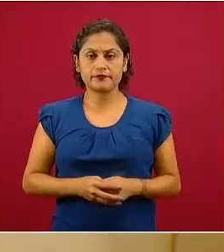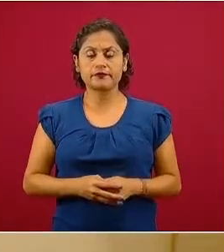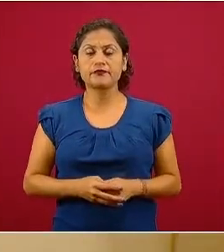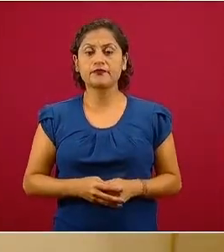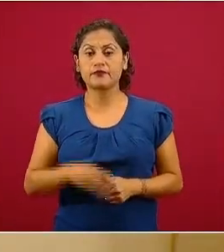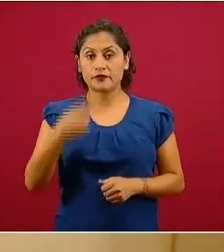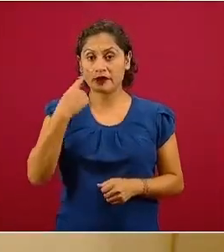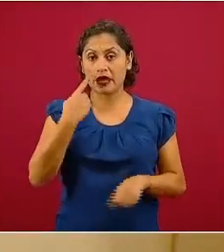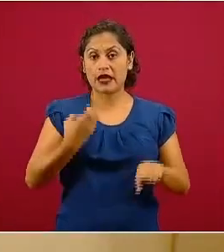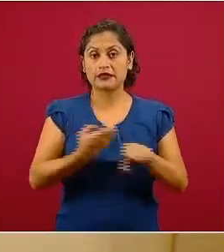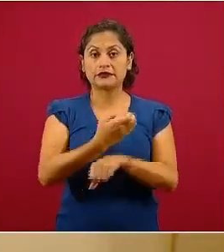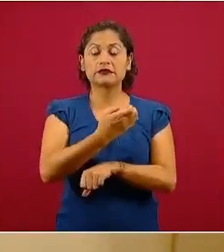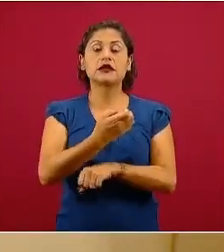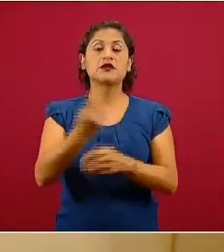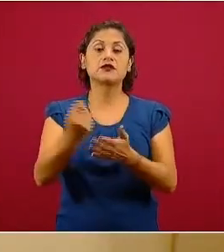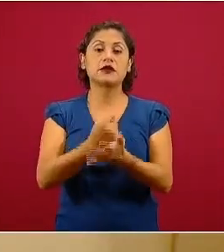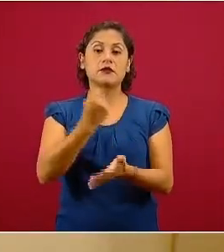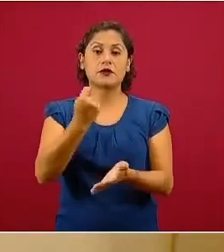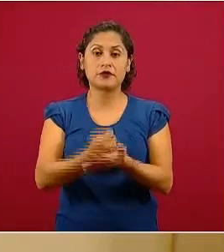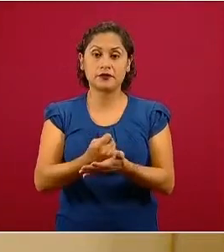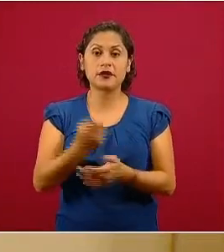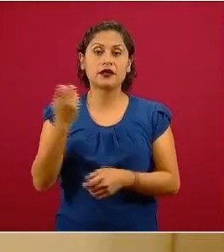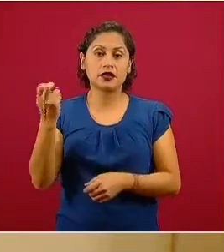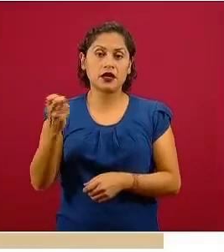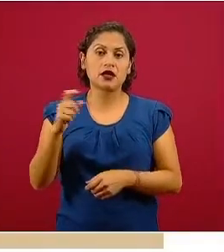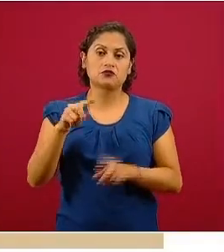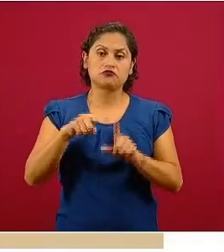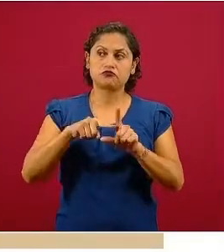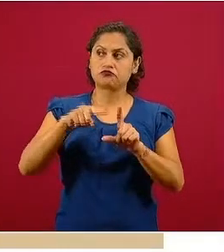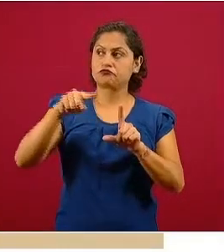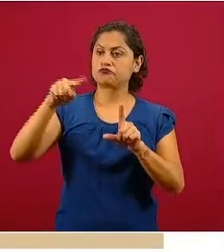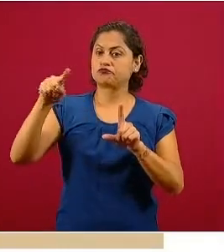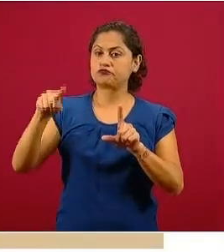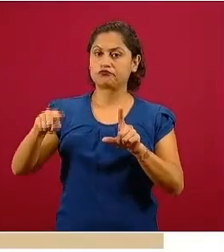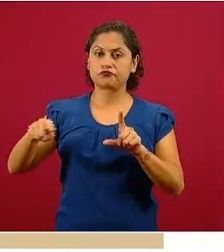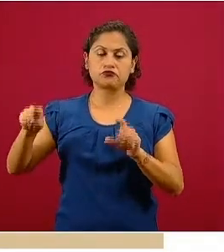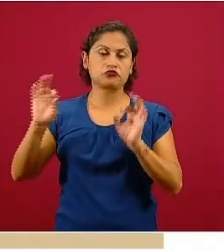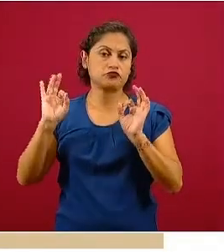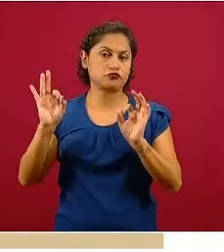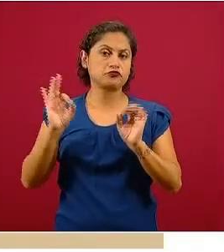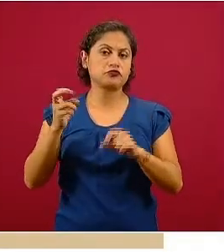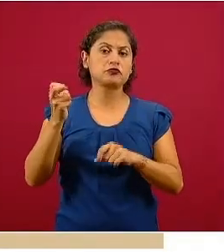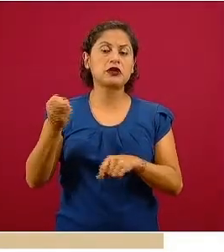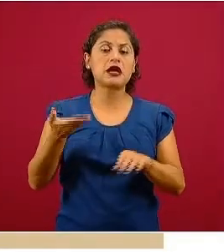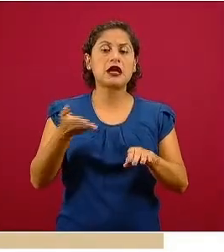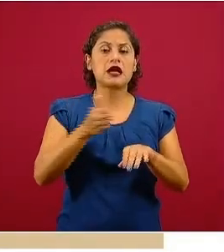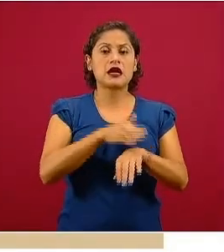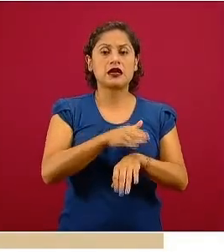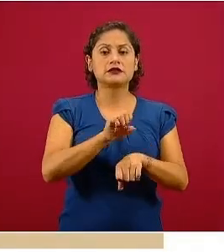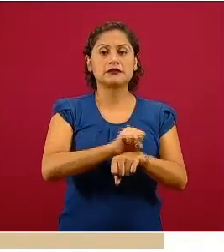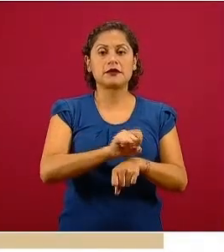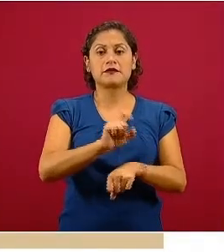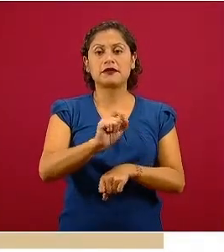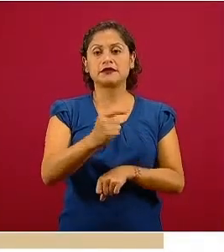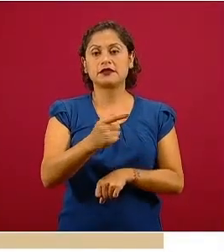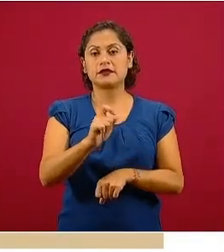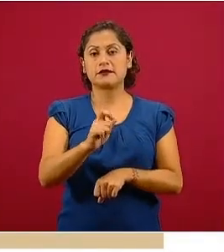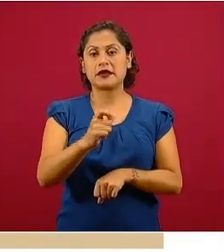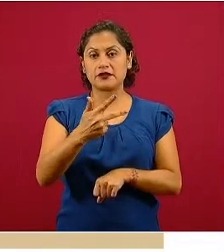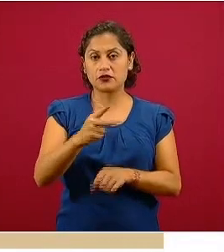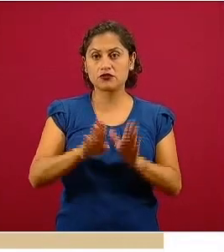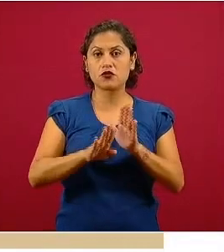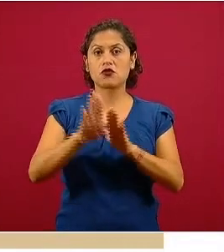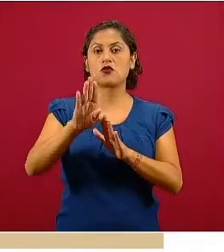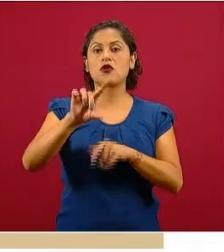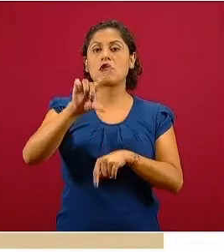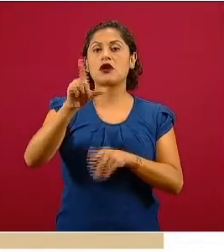Tamaulipas, también una curva, digamos, bastante clásica, semanas 27-28, el ACME, y luego todo lo que sigue hasta la